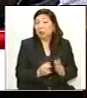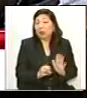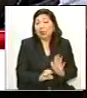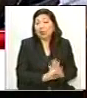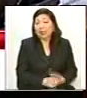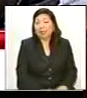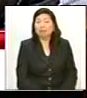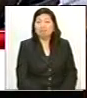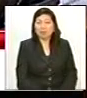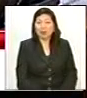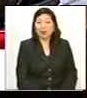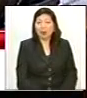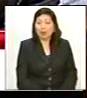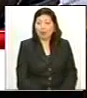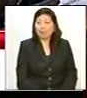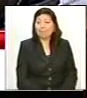¿no?